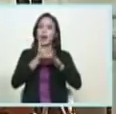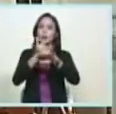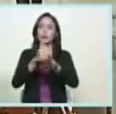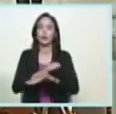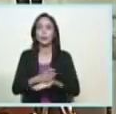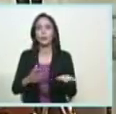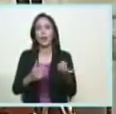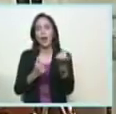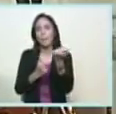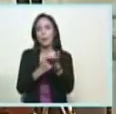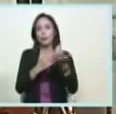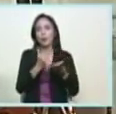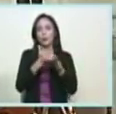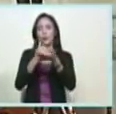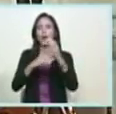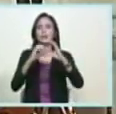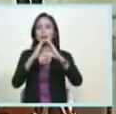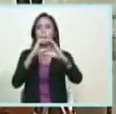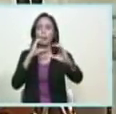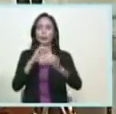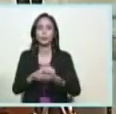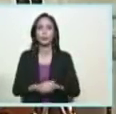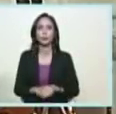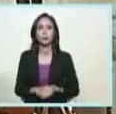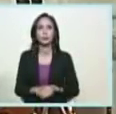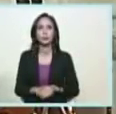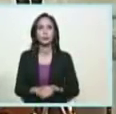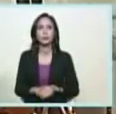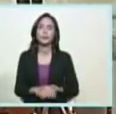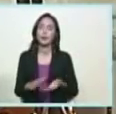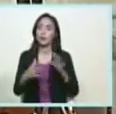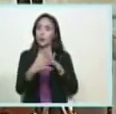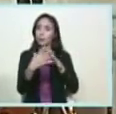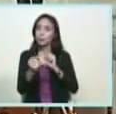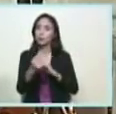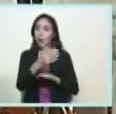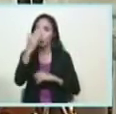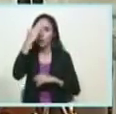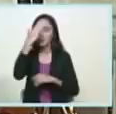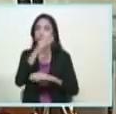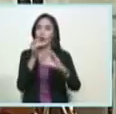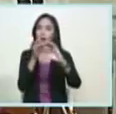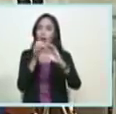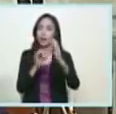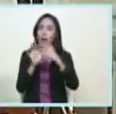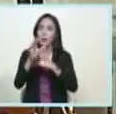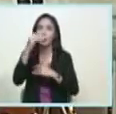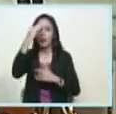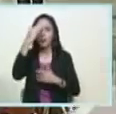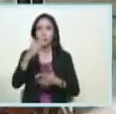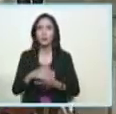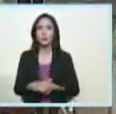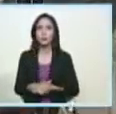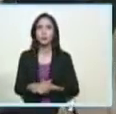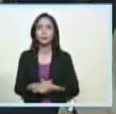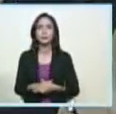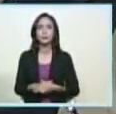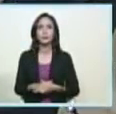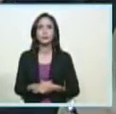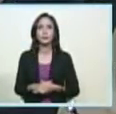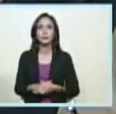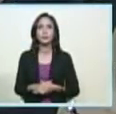política de apoyo al transporte nacional y a buen entendedor carne de la patria vez así es